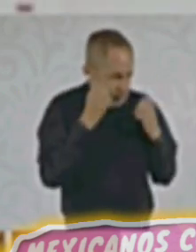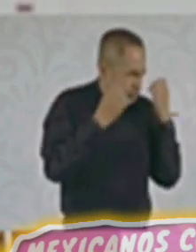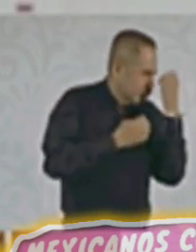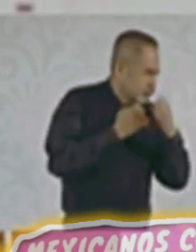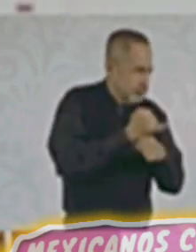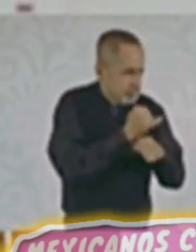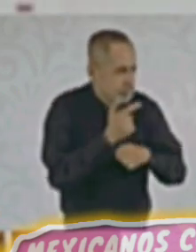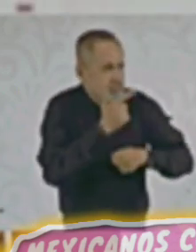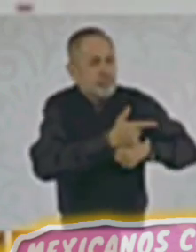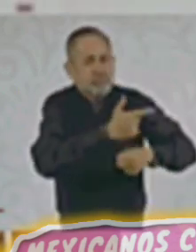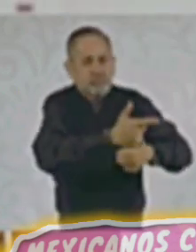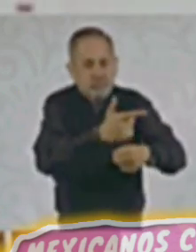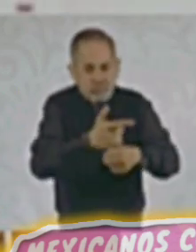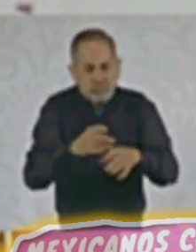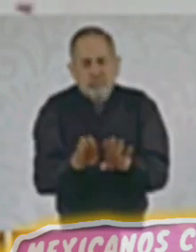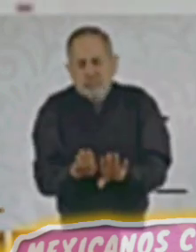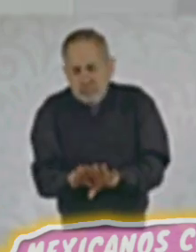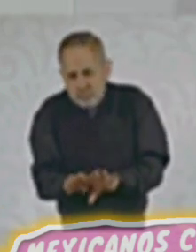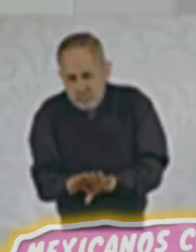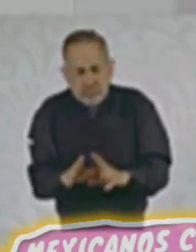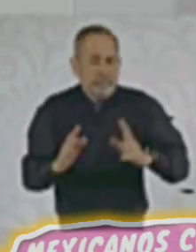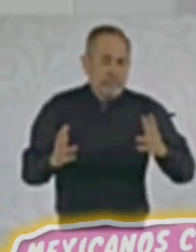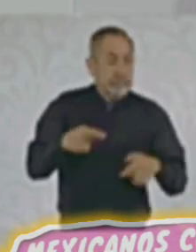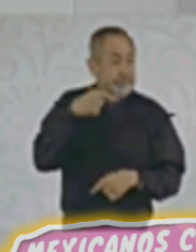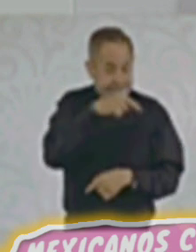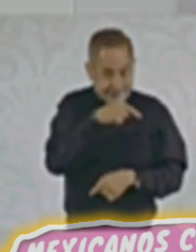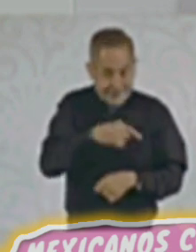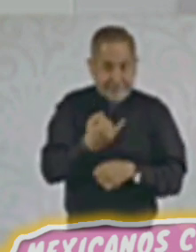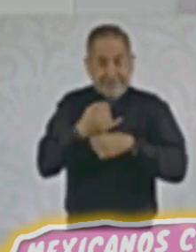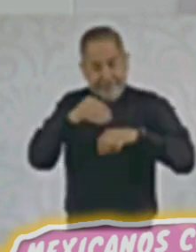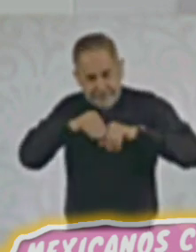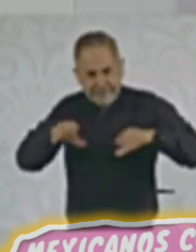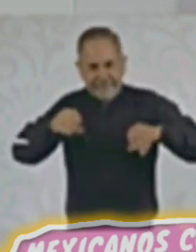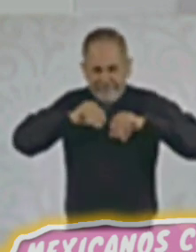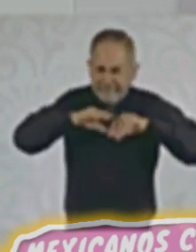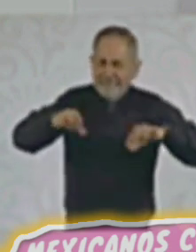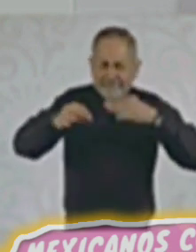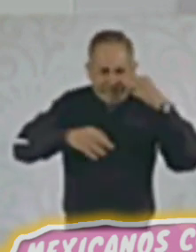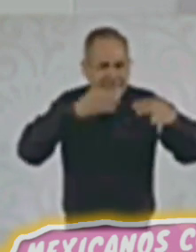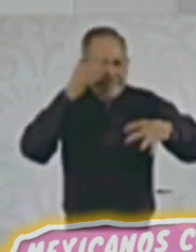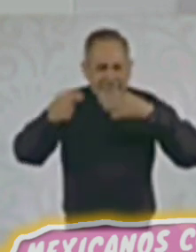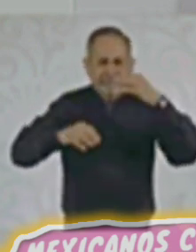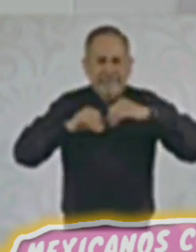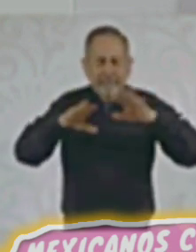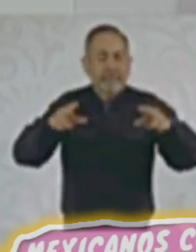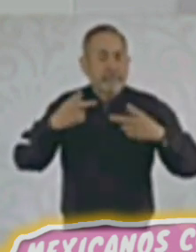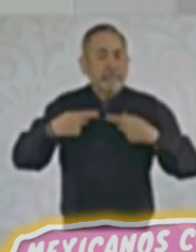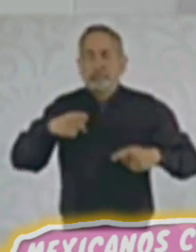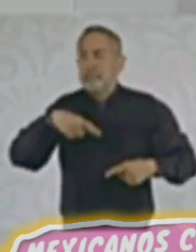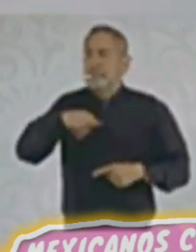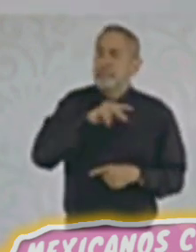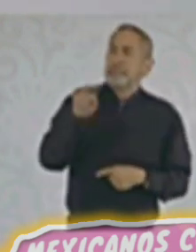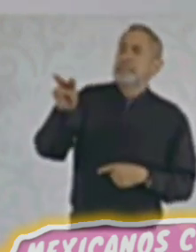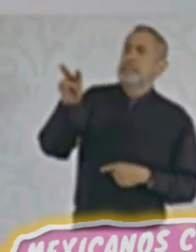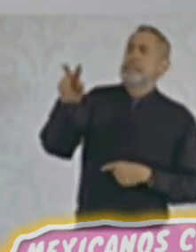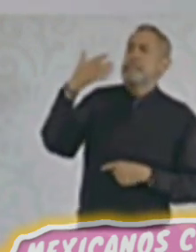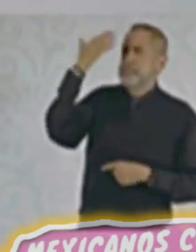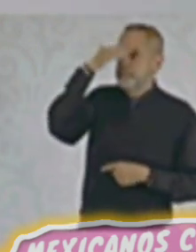Y por otro lado, el mantener esta información de manera permanente para que la ciudadanía esté